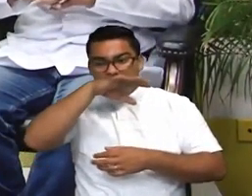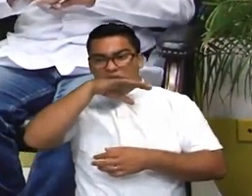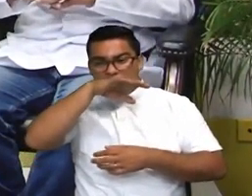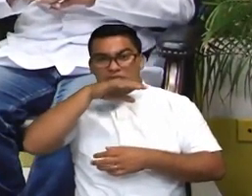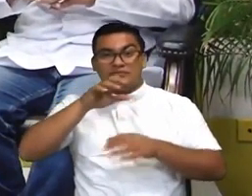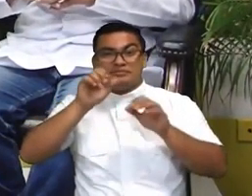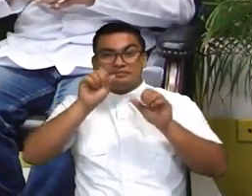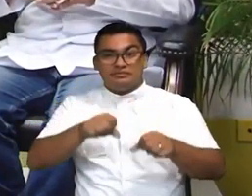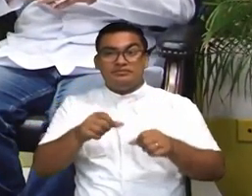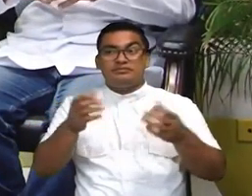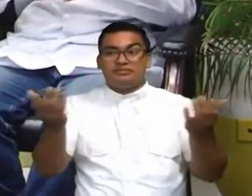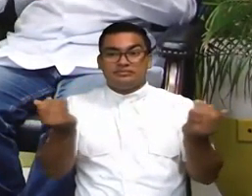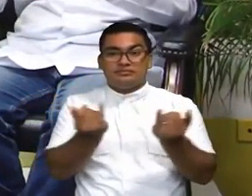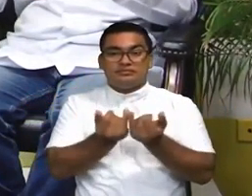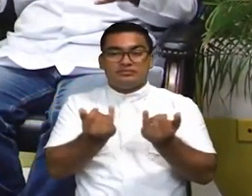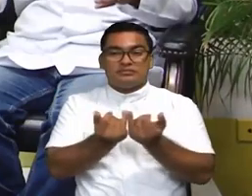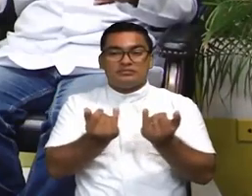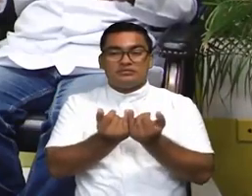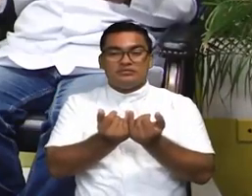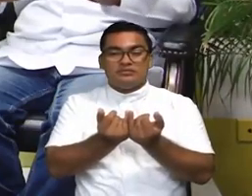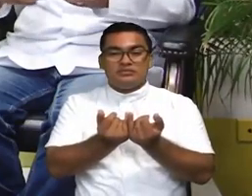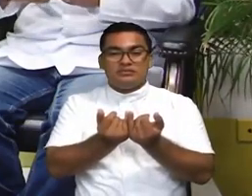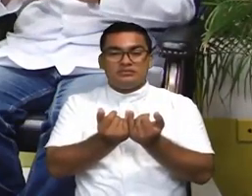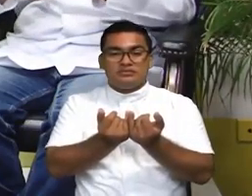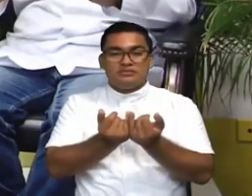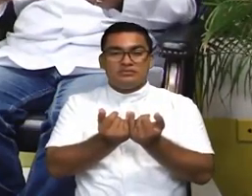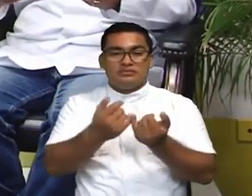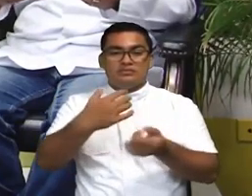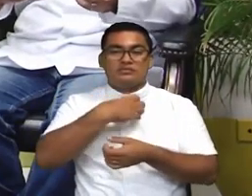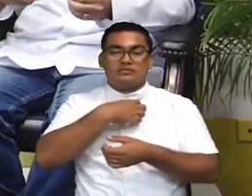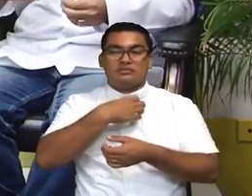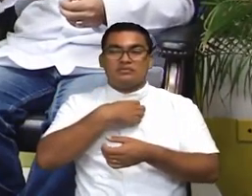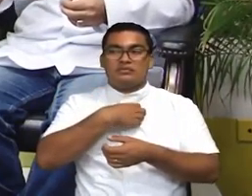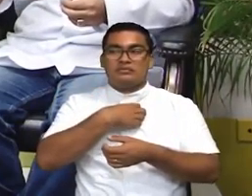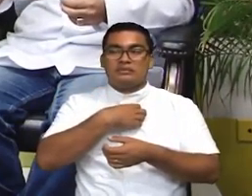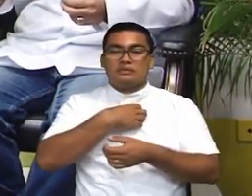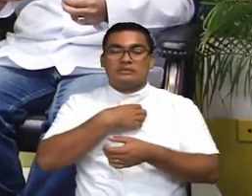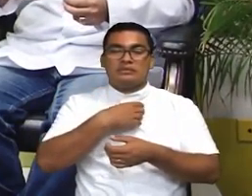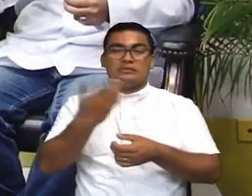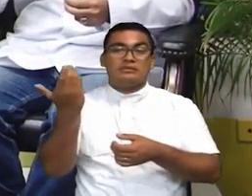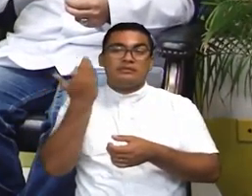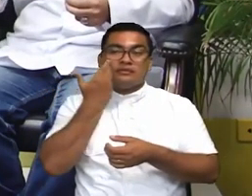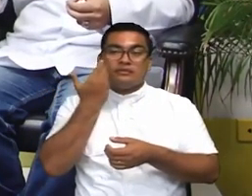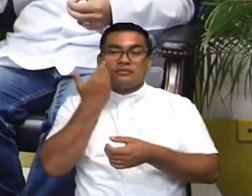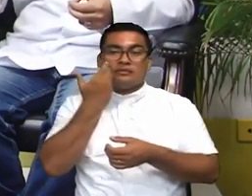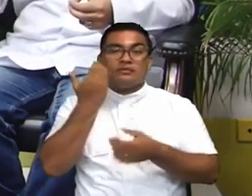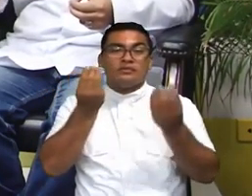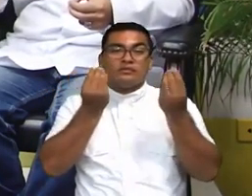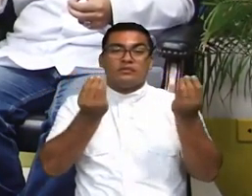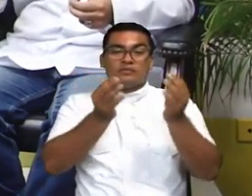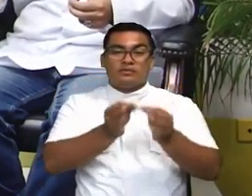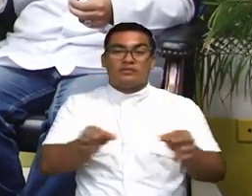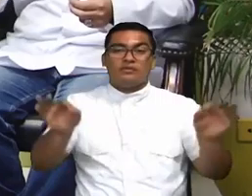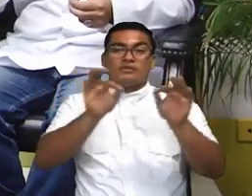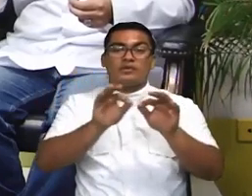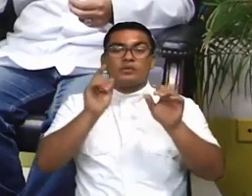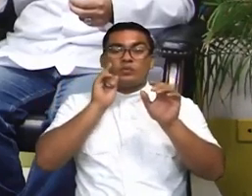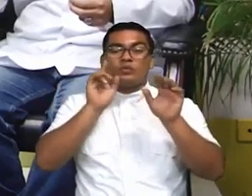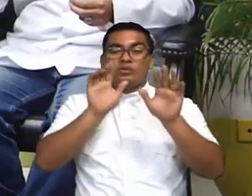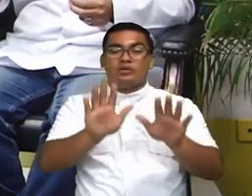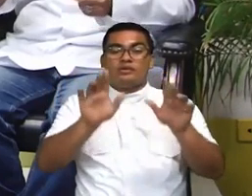no, ¿cómo lo puedes? No es meramente de la ocasión, es una enfermedad que es muy importante y se pasa a través de